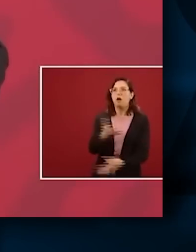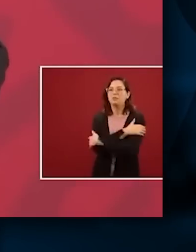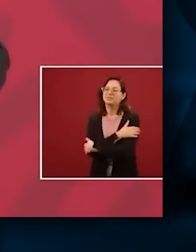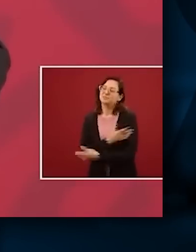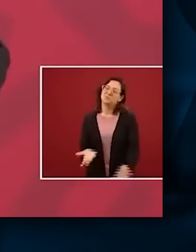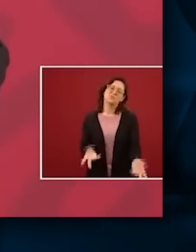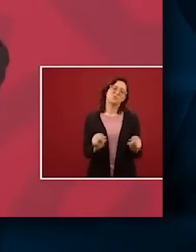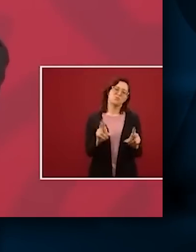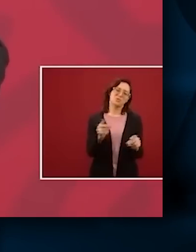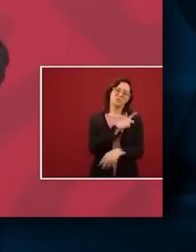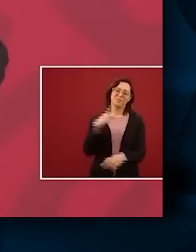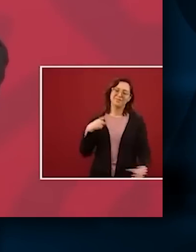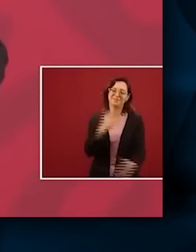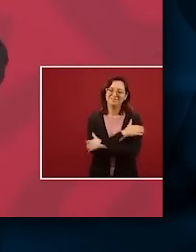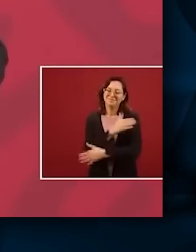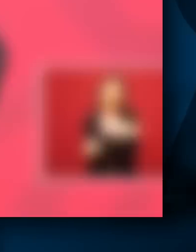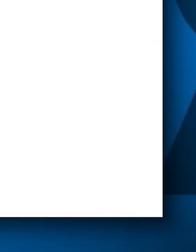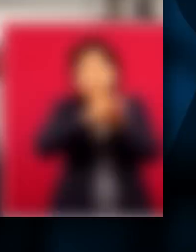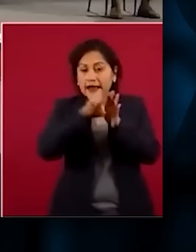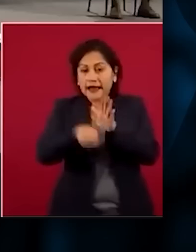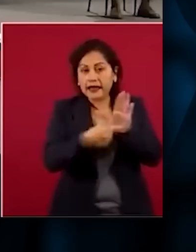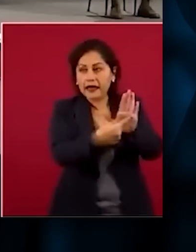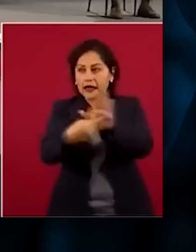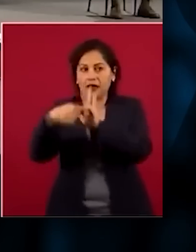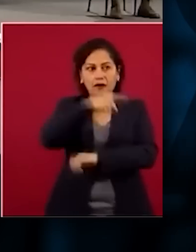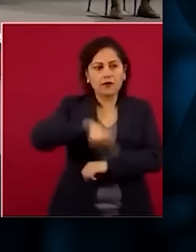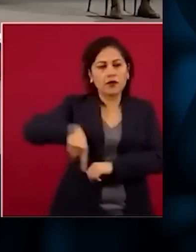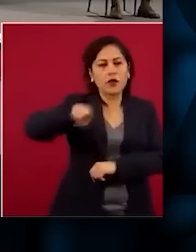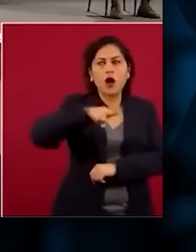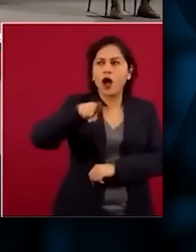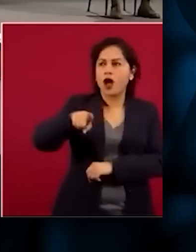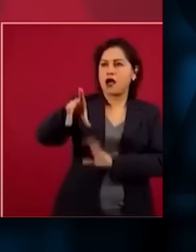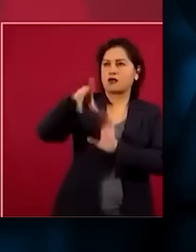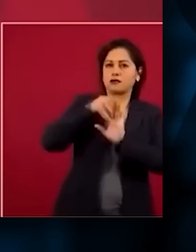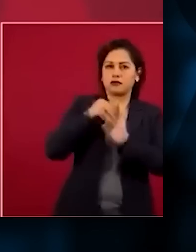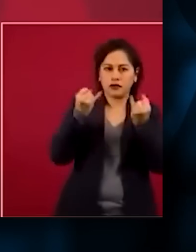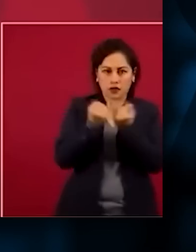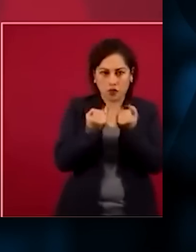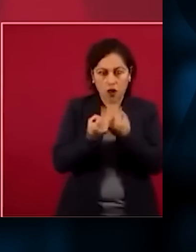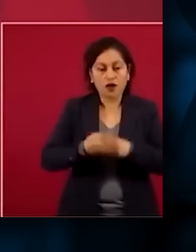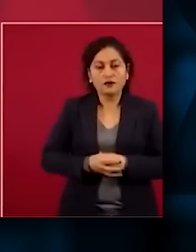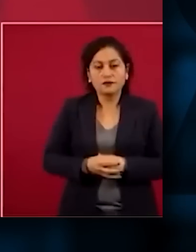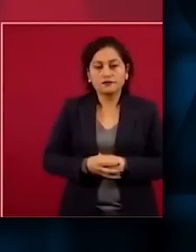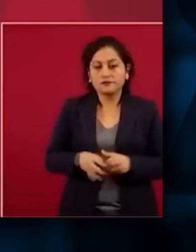o sea este pues este me dice